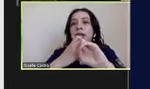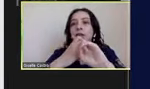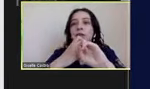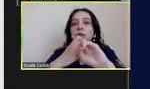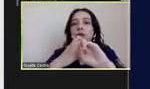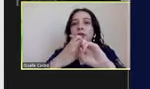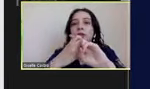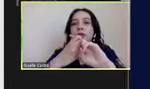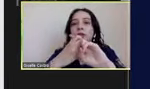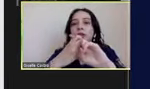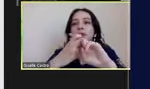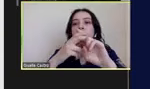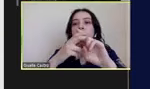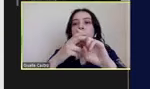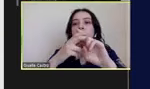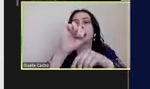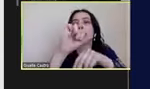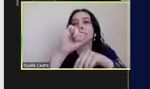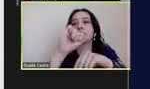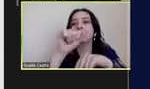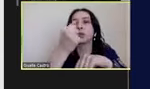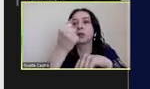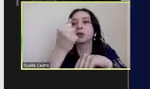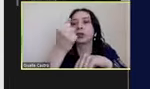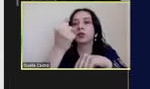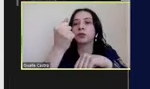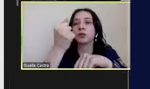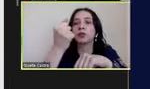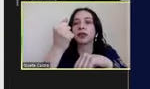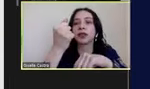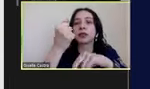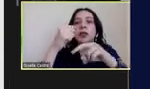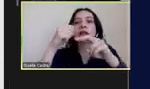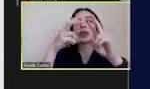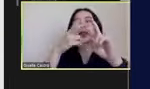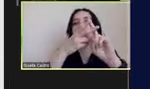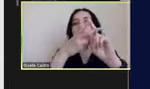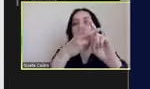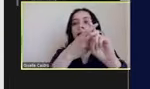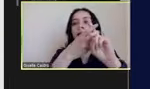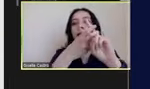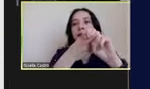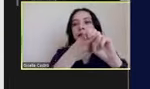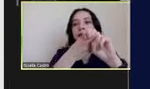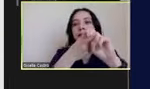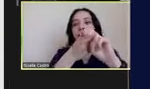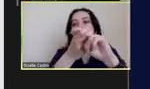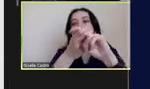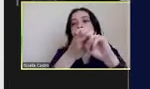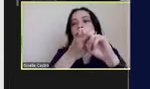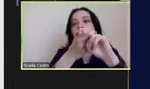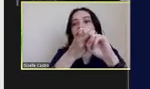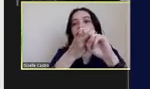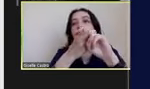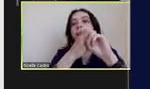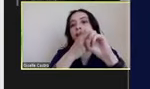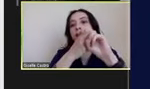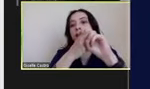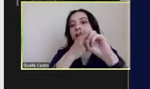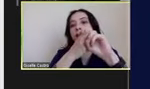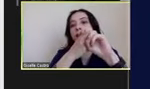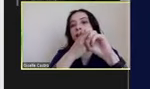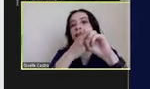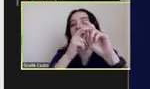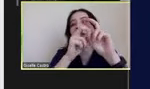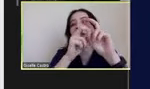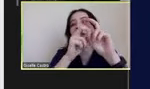¿ok? Entonces, por eso les comentaba que ante ciertos movimientos muy forzados, estas banditas van a intentar jalar de más, no